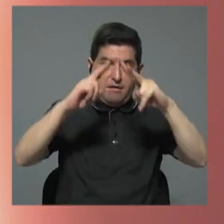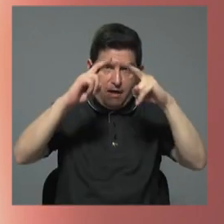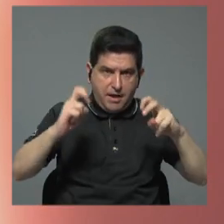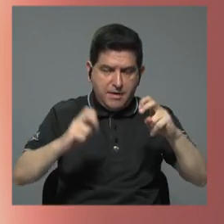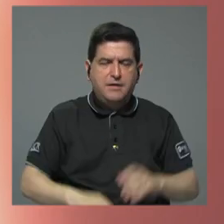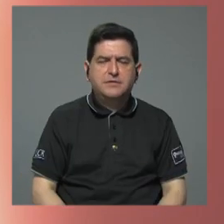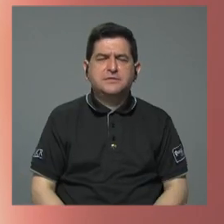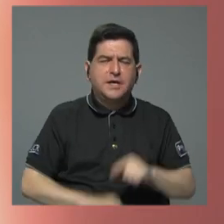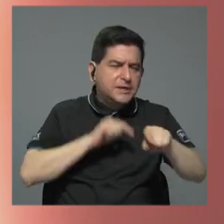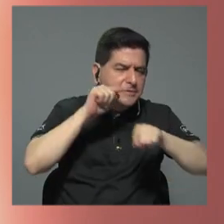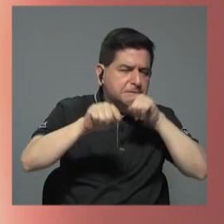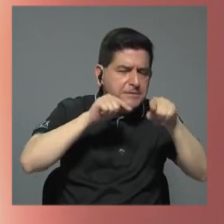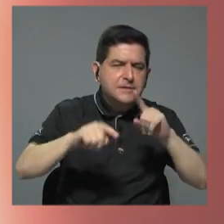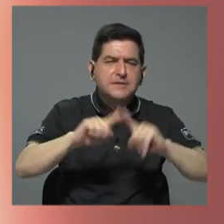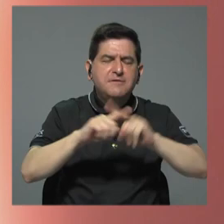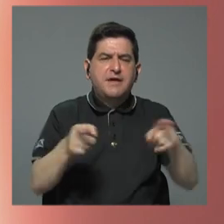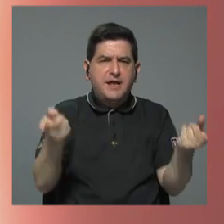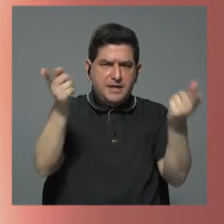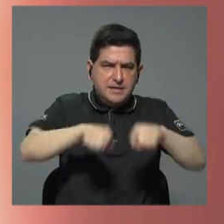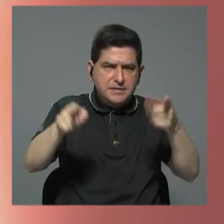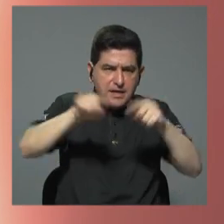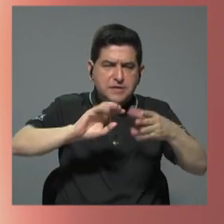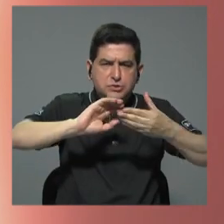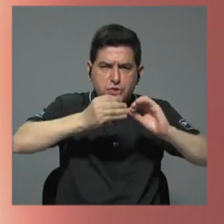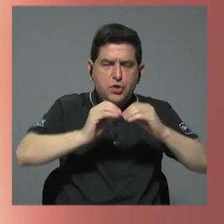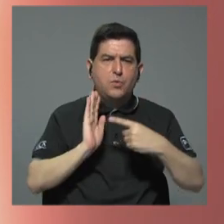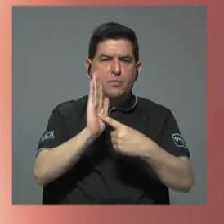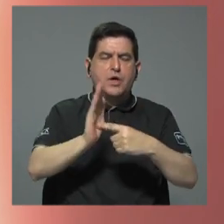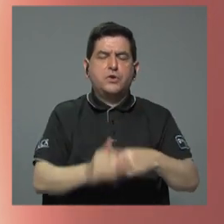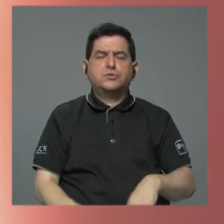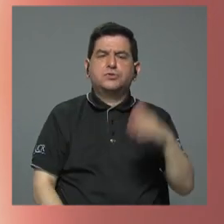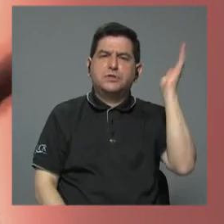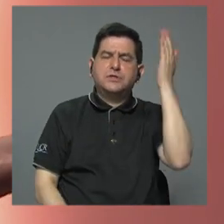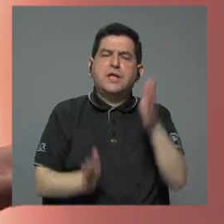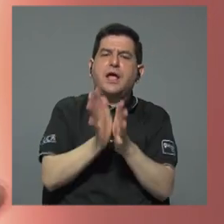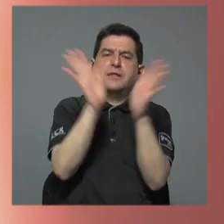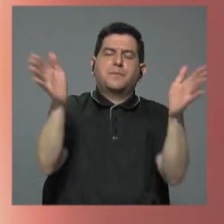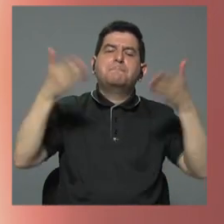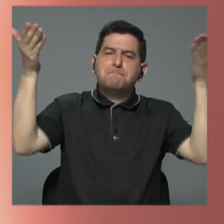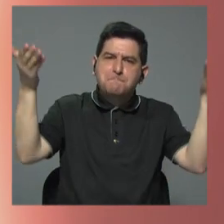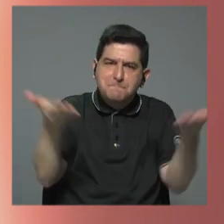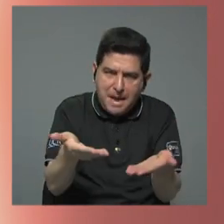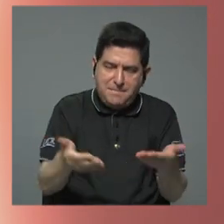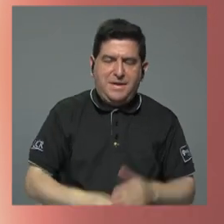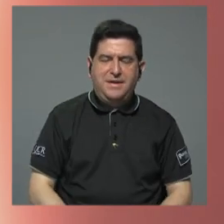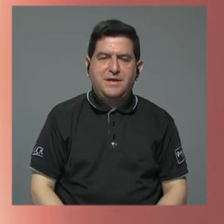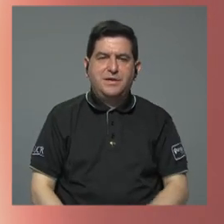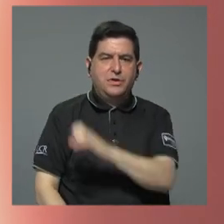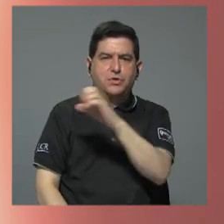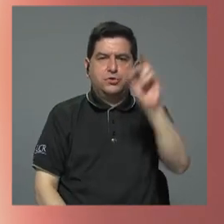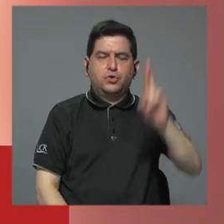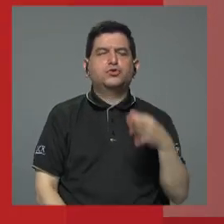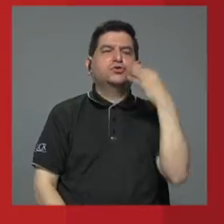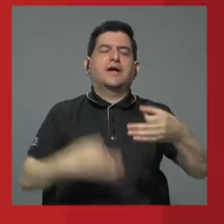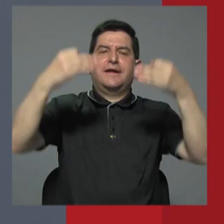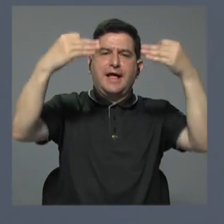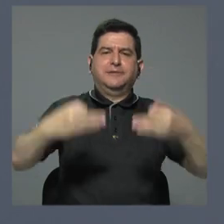ojo crítico los distintos hechos y datos que se generan en el discurso público. Bienvenidos y bienvenidas a Costa Rica en